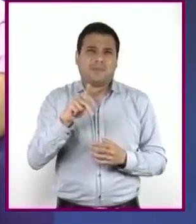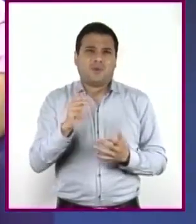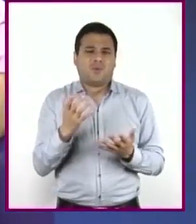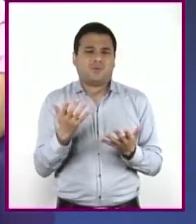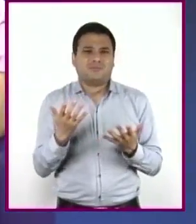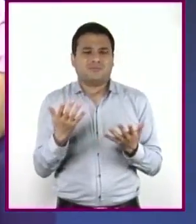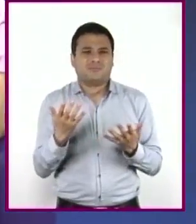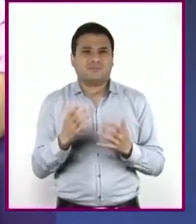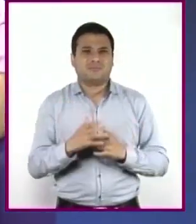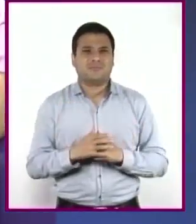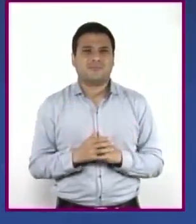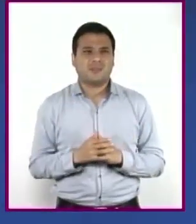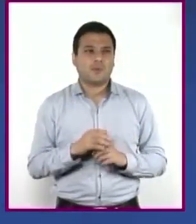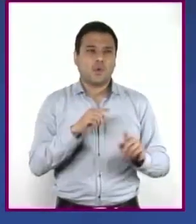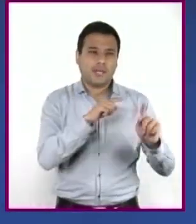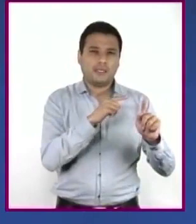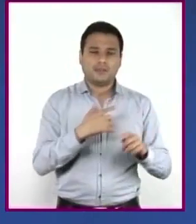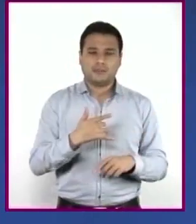sí